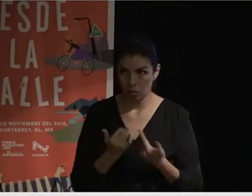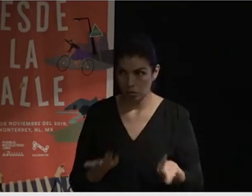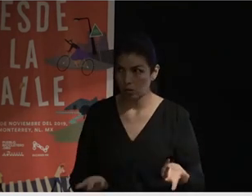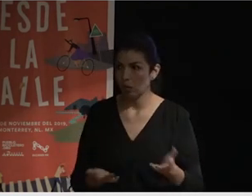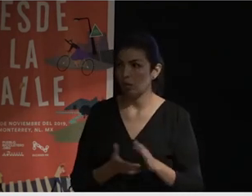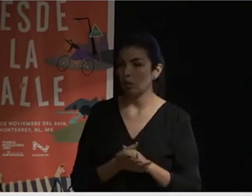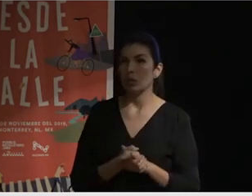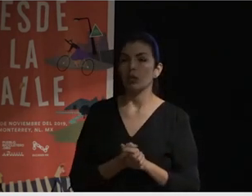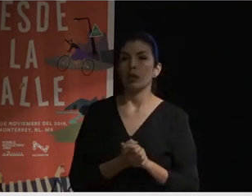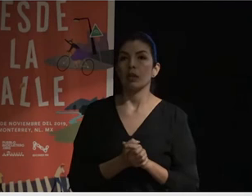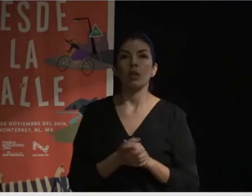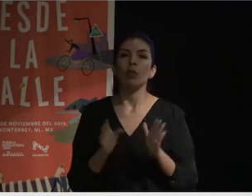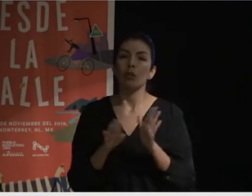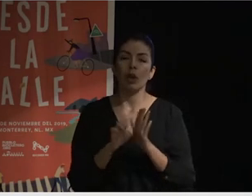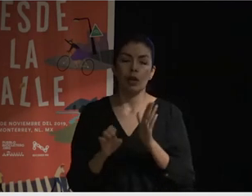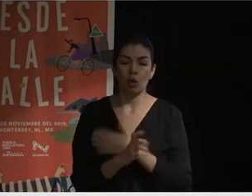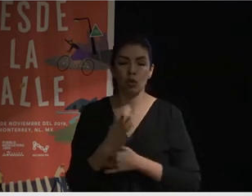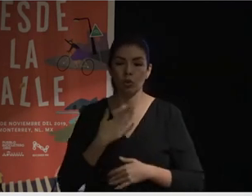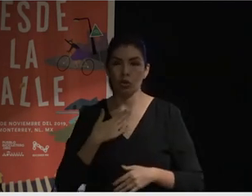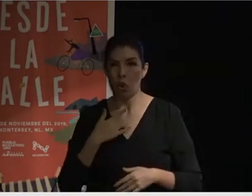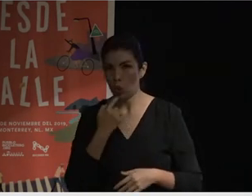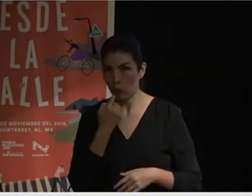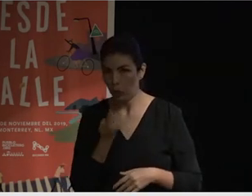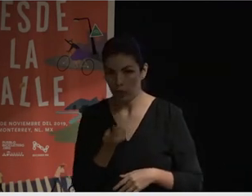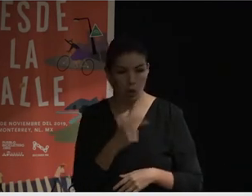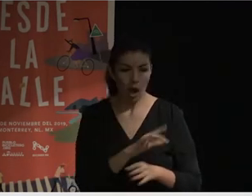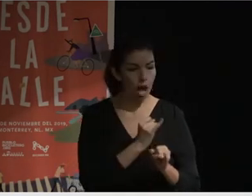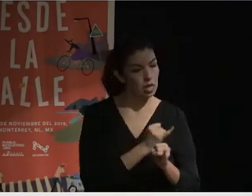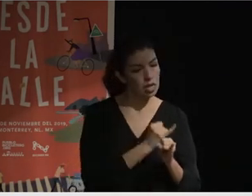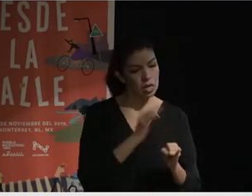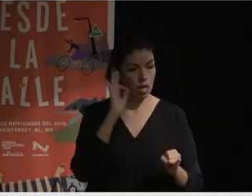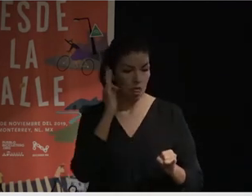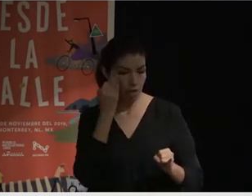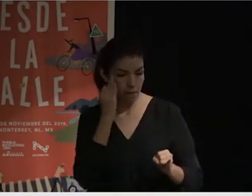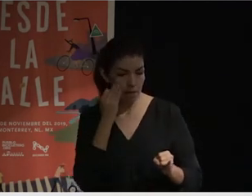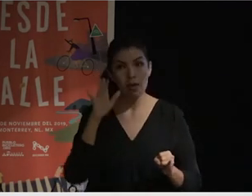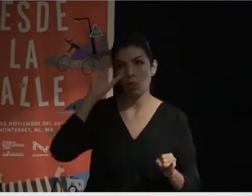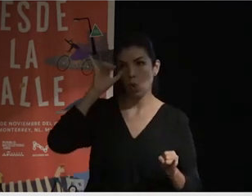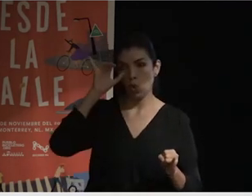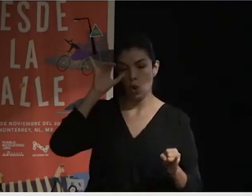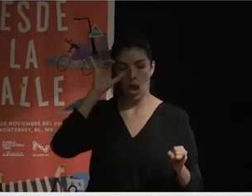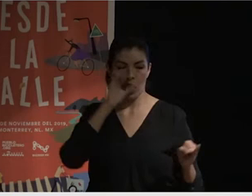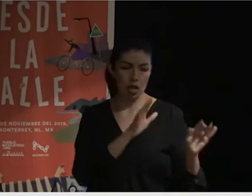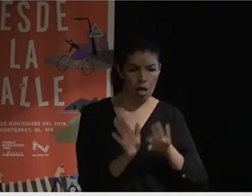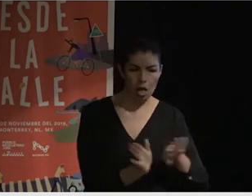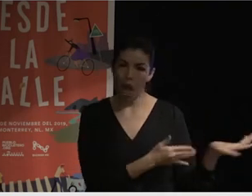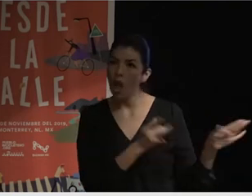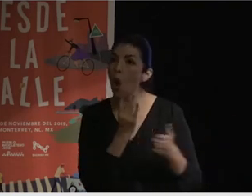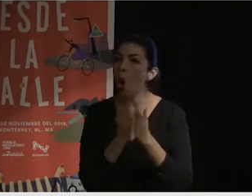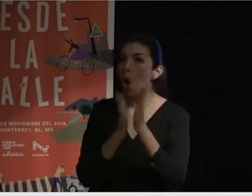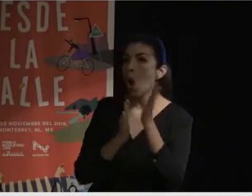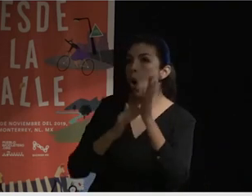dejar a un lado, porque las redes sociales hoy en día son súper mega importantes, pero recordar que antes de las redes sociales, antes